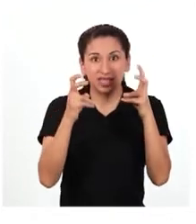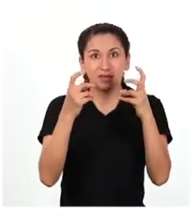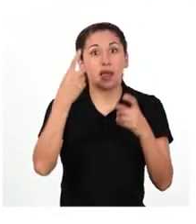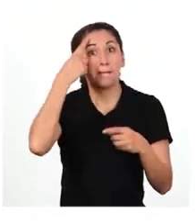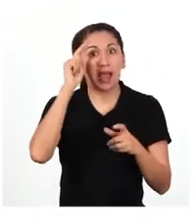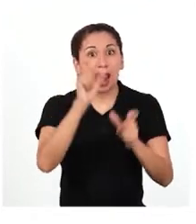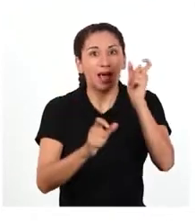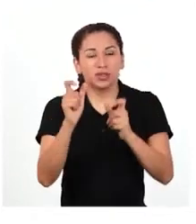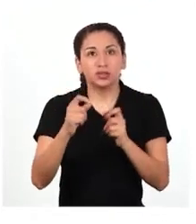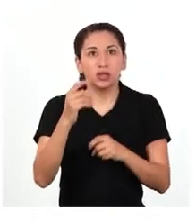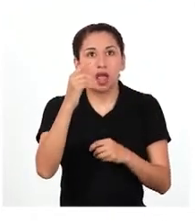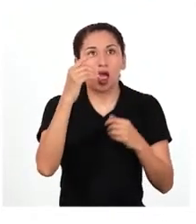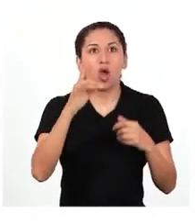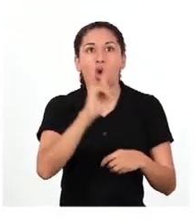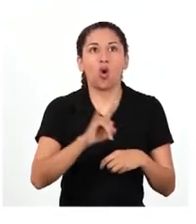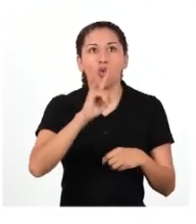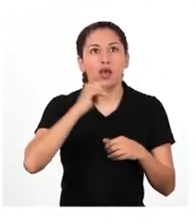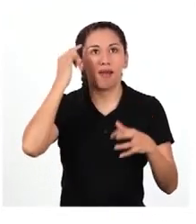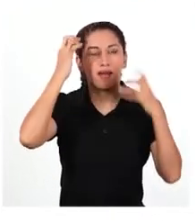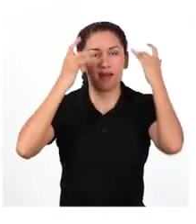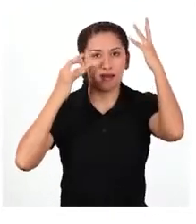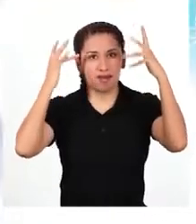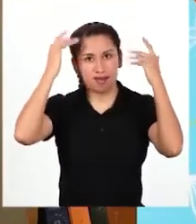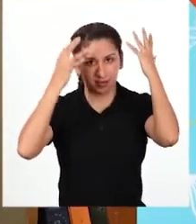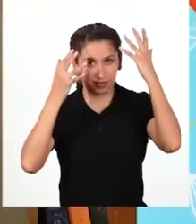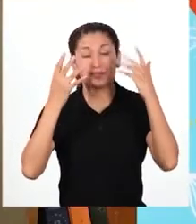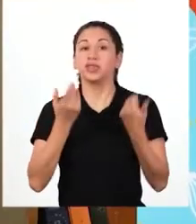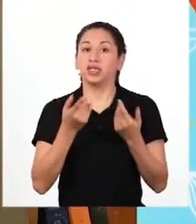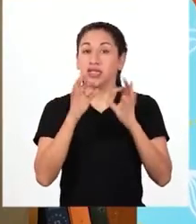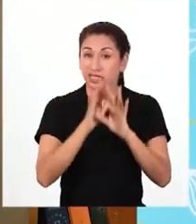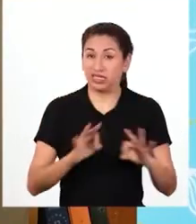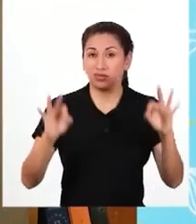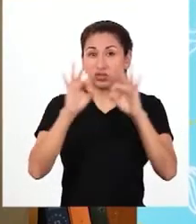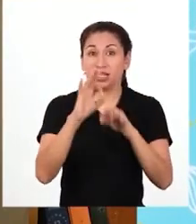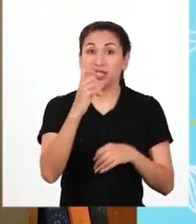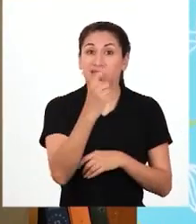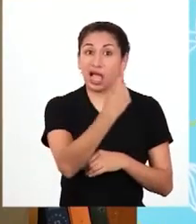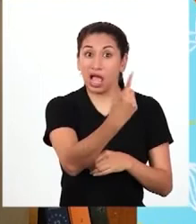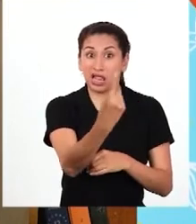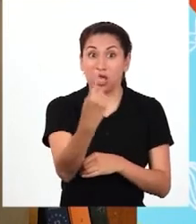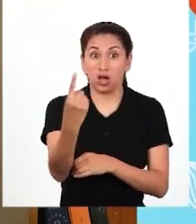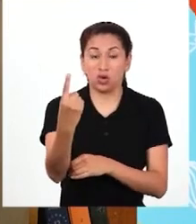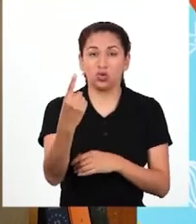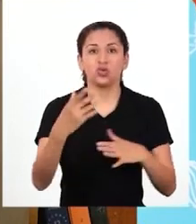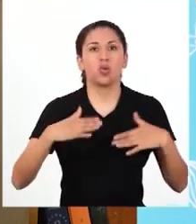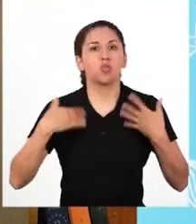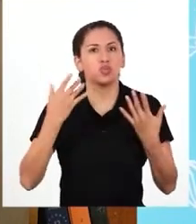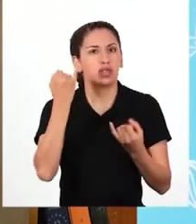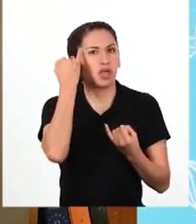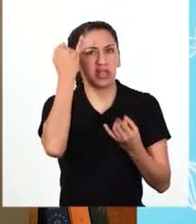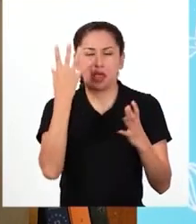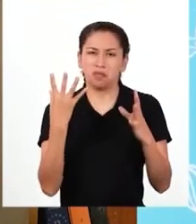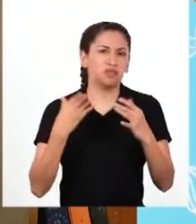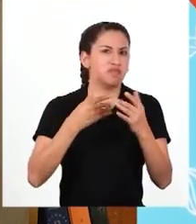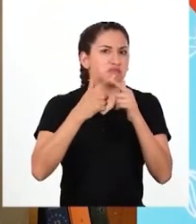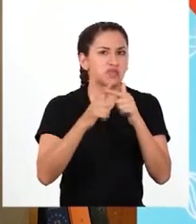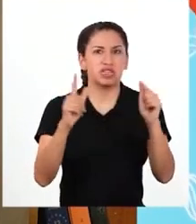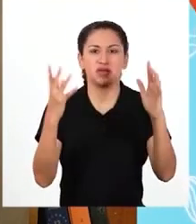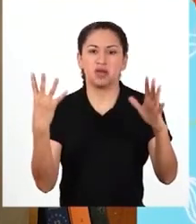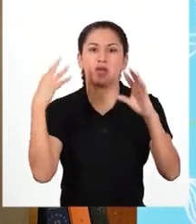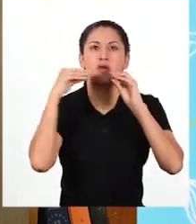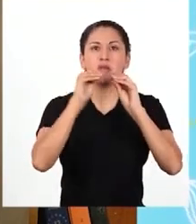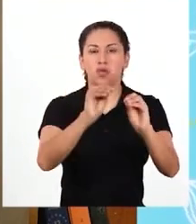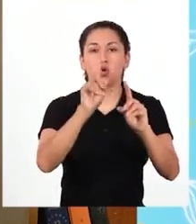provoque la reflexión sobre lo dicho. Lo ideal es que cada uno de ustedes aplique su creatividad